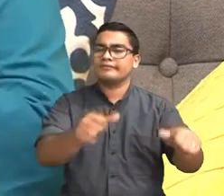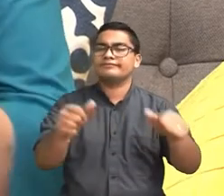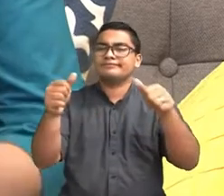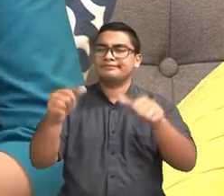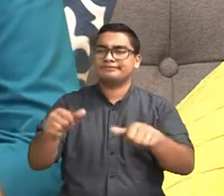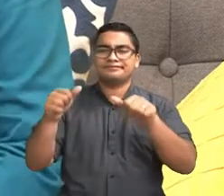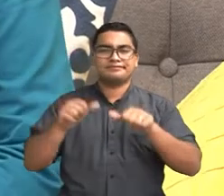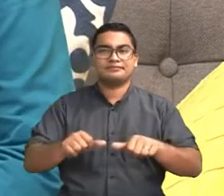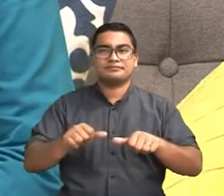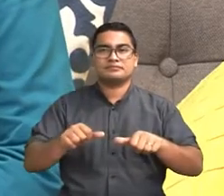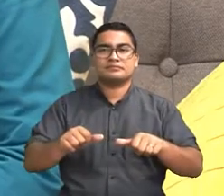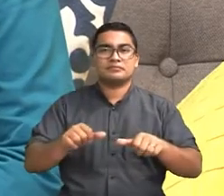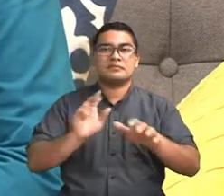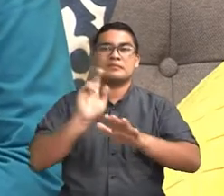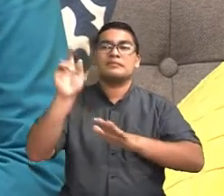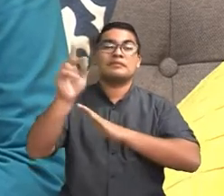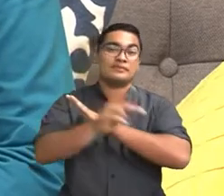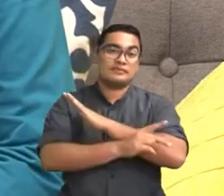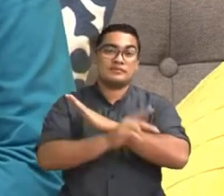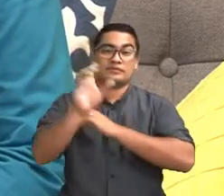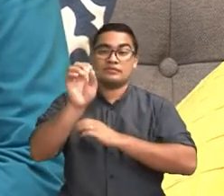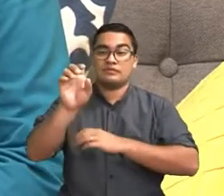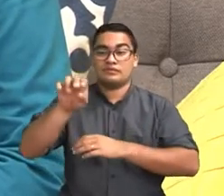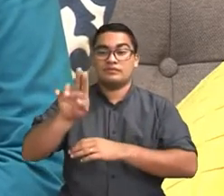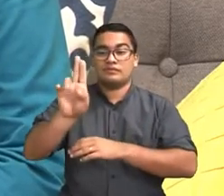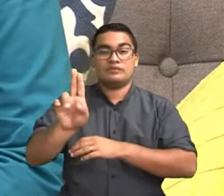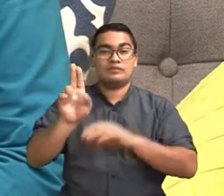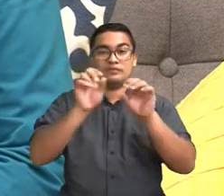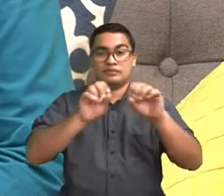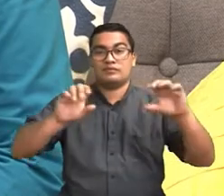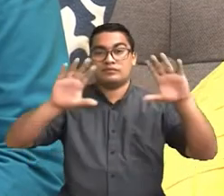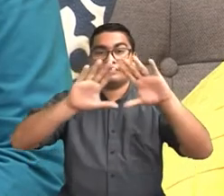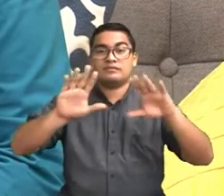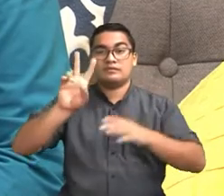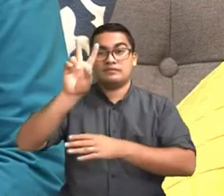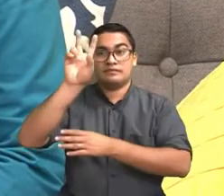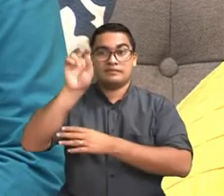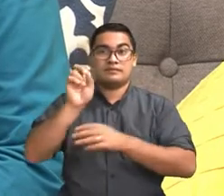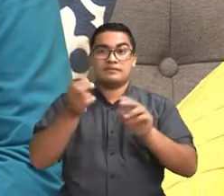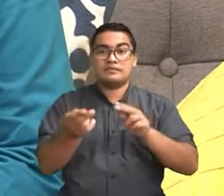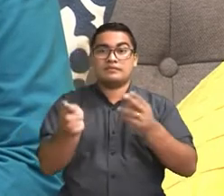fue adoptado por las Naciones Unidas un 20 de noviembre de